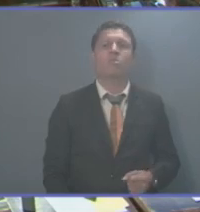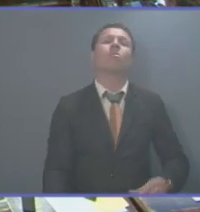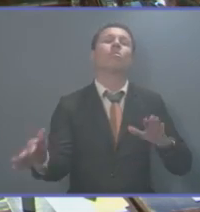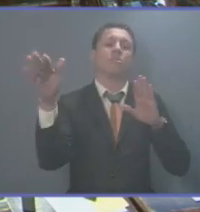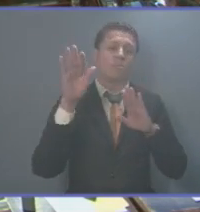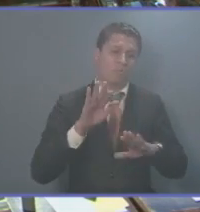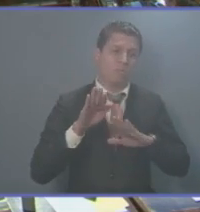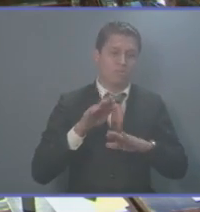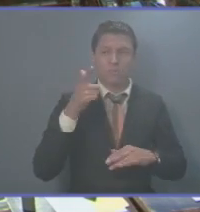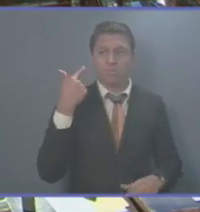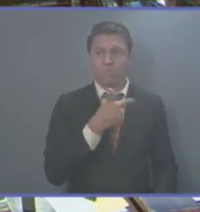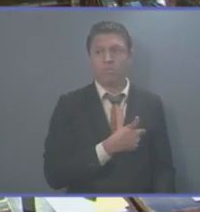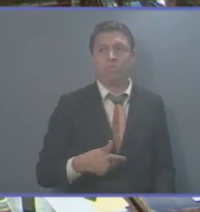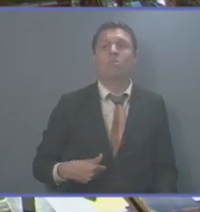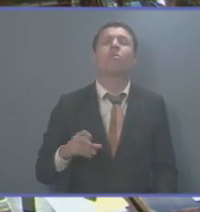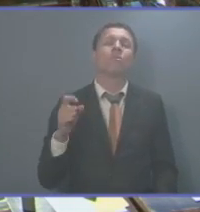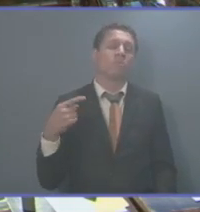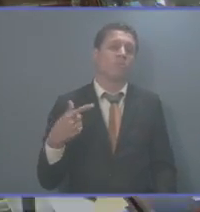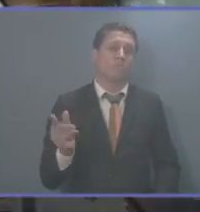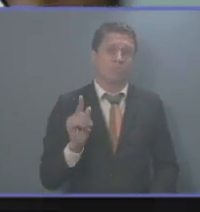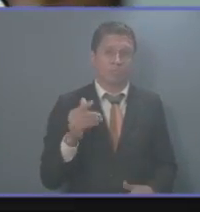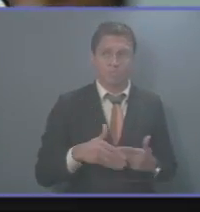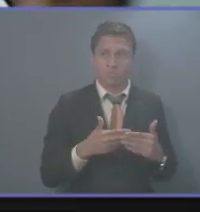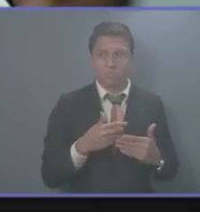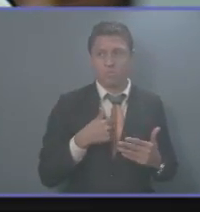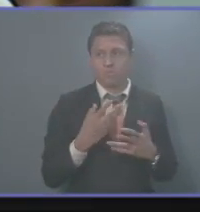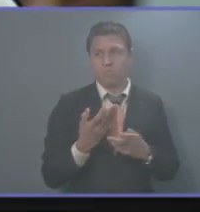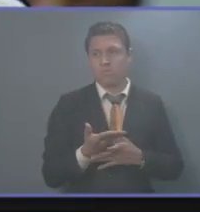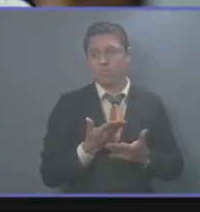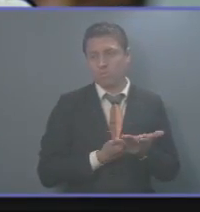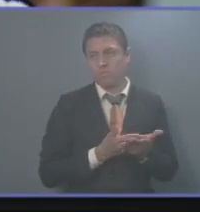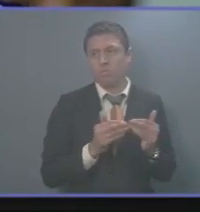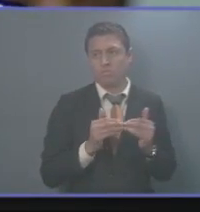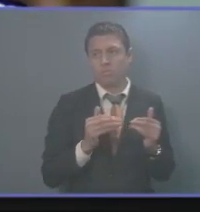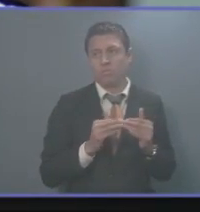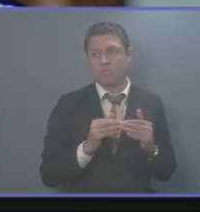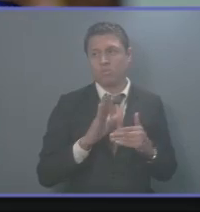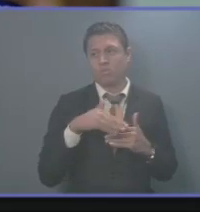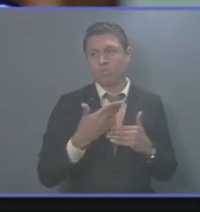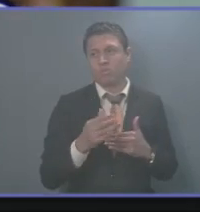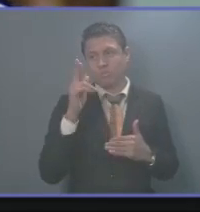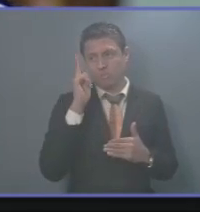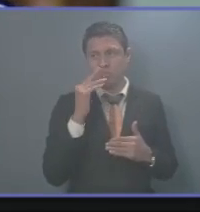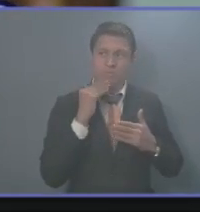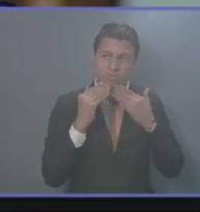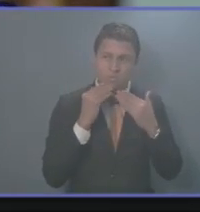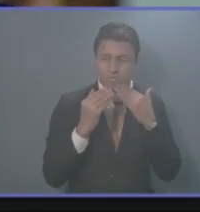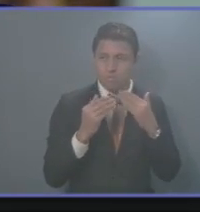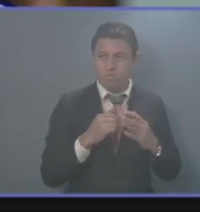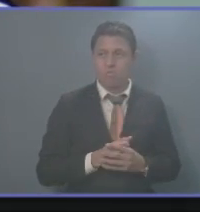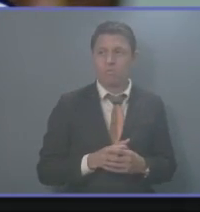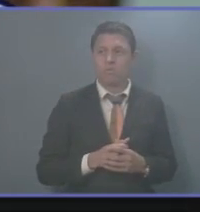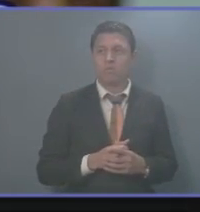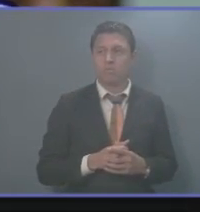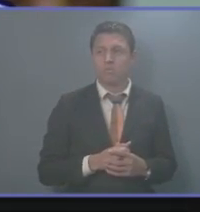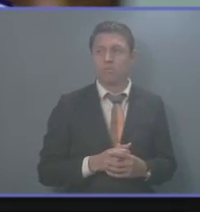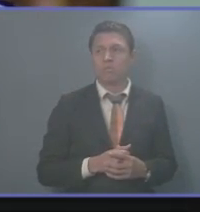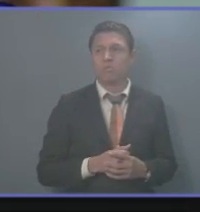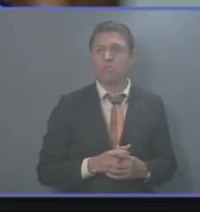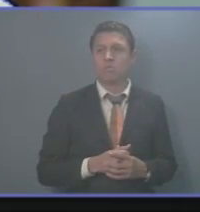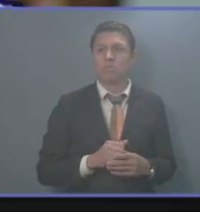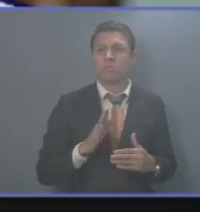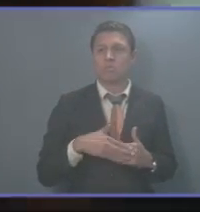Gracias, presidente. Sí, cuando solicité la dispensa de trámite, también solicité reservar el uso de la